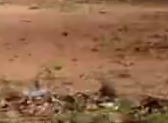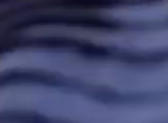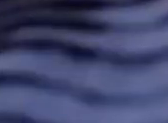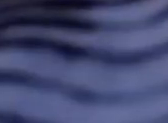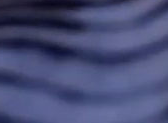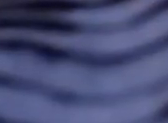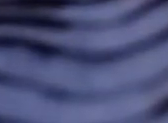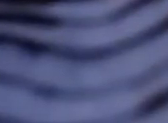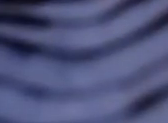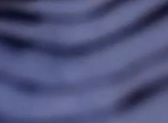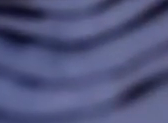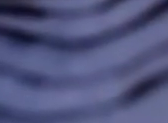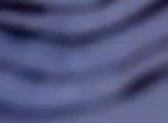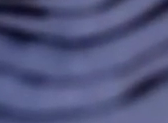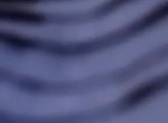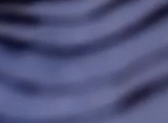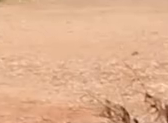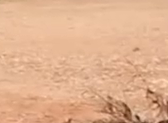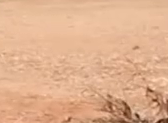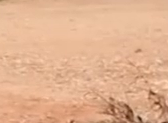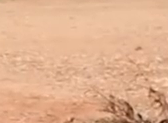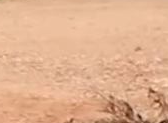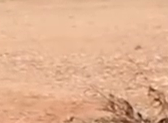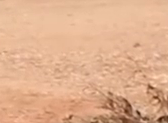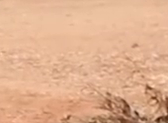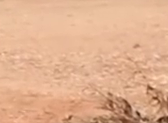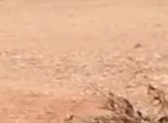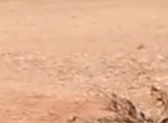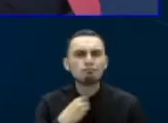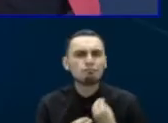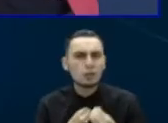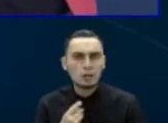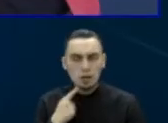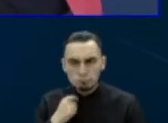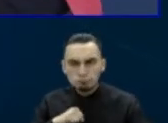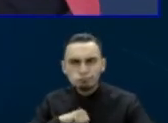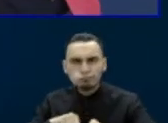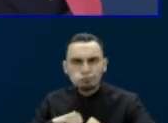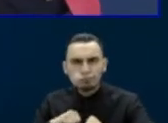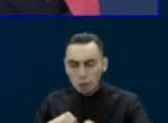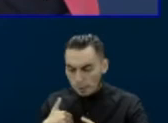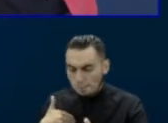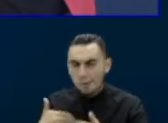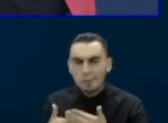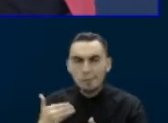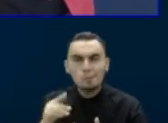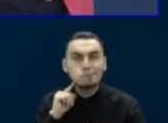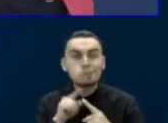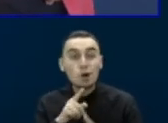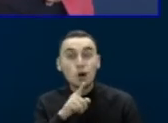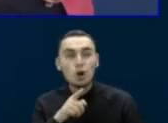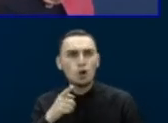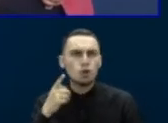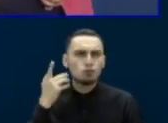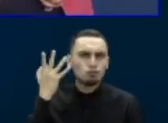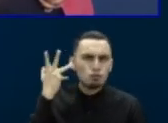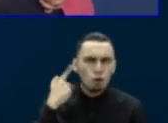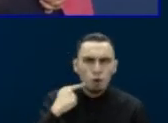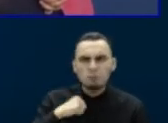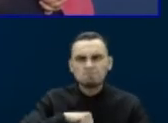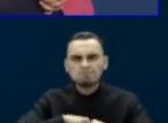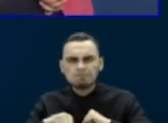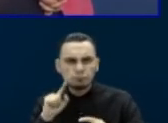mucho mayor. Por eso es que estamos acelerando nuestros esfuerzos y trabajando día y noche para llegar a más